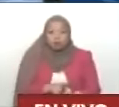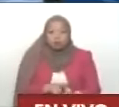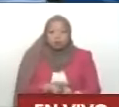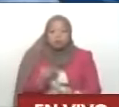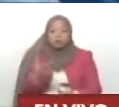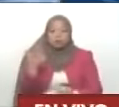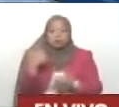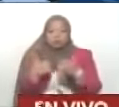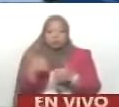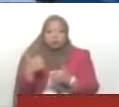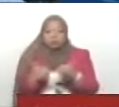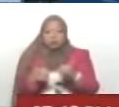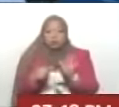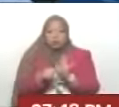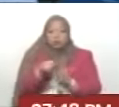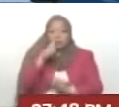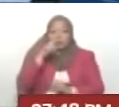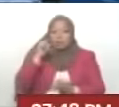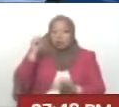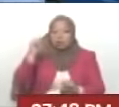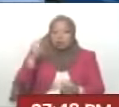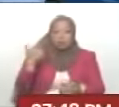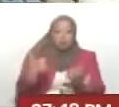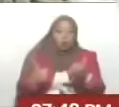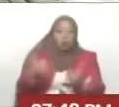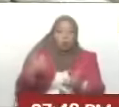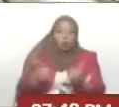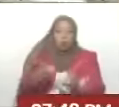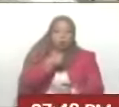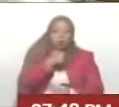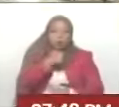Ceballos dónde está Maduro. Veremos, Ceballos.